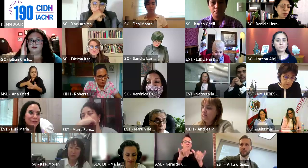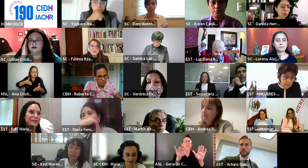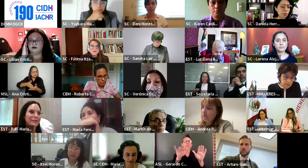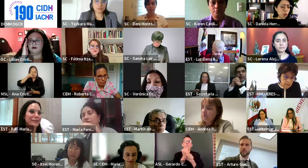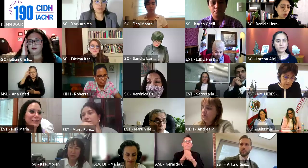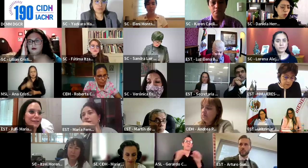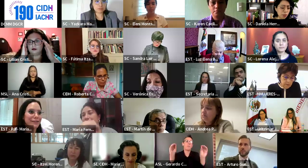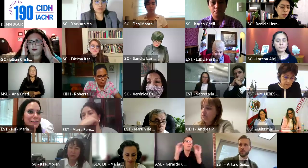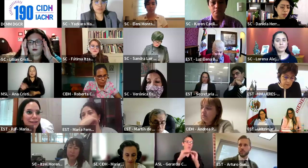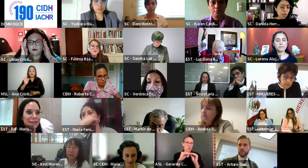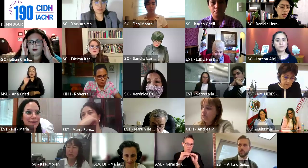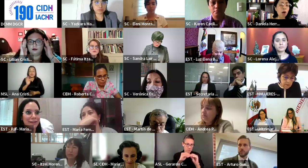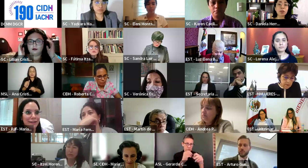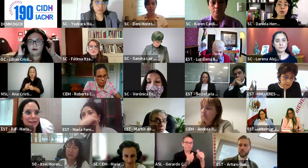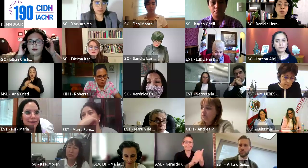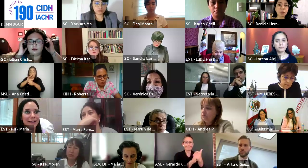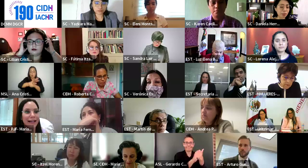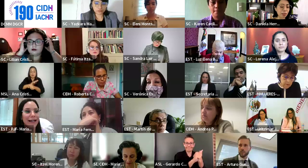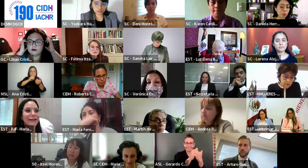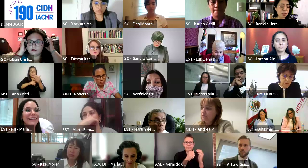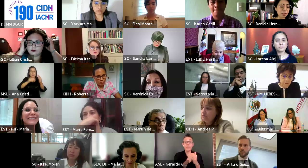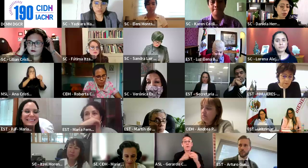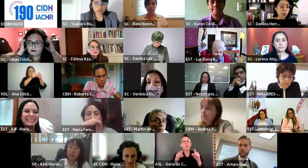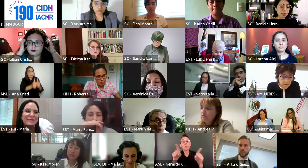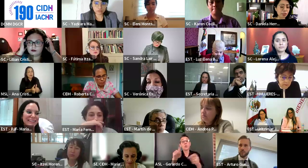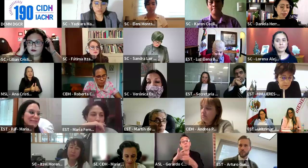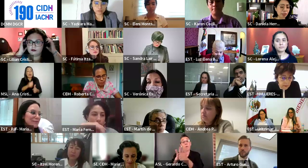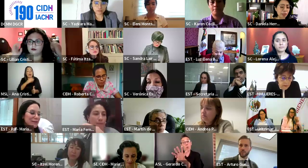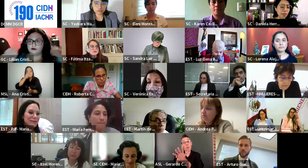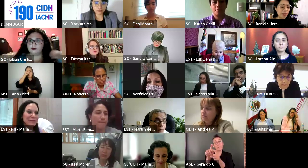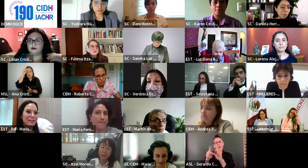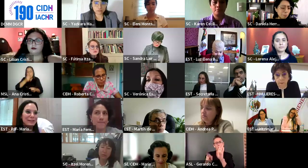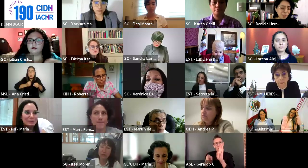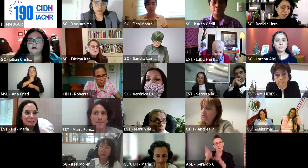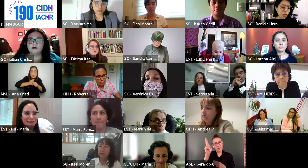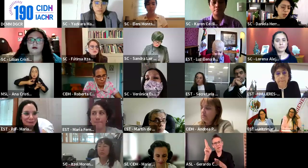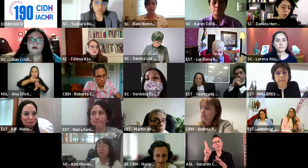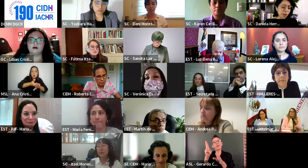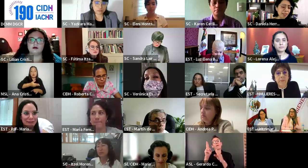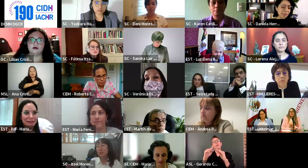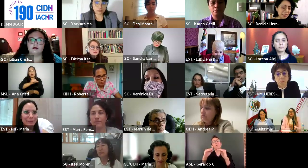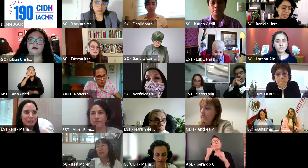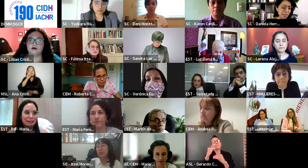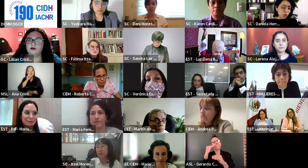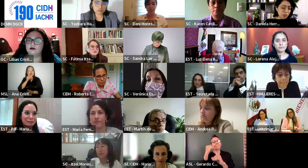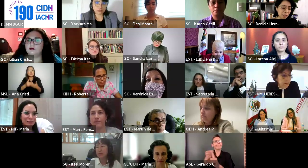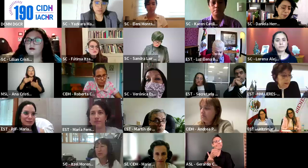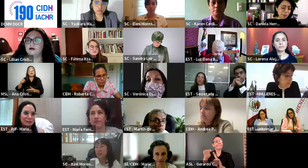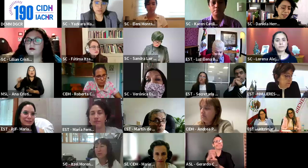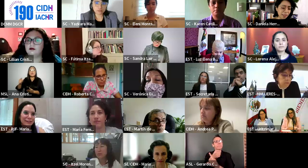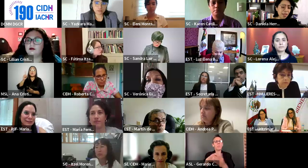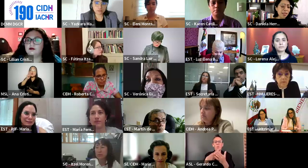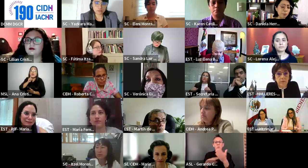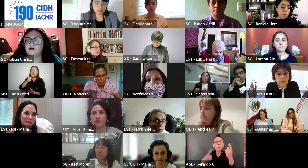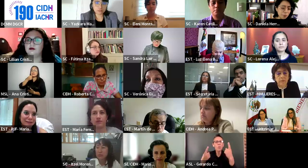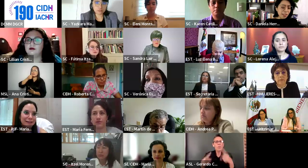el confinamiento por COVID aumentó gravemente la violencia doméstica, ¿qué pasa con las mujeres y niñas con